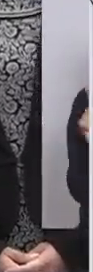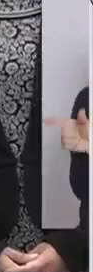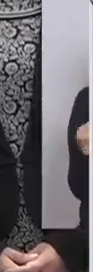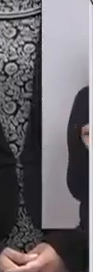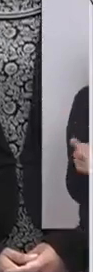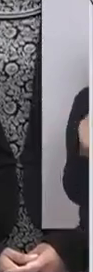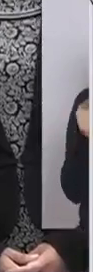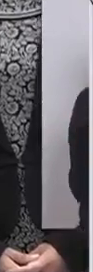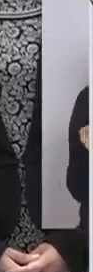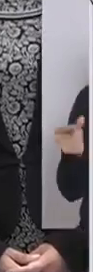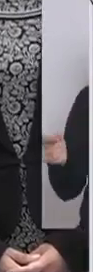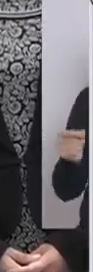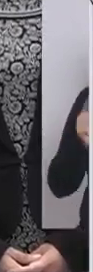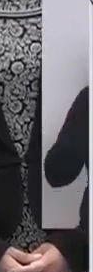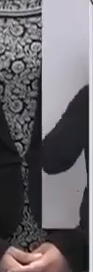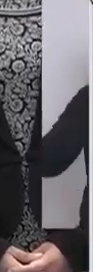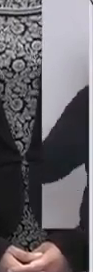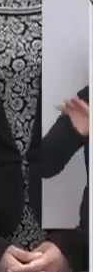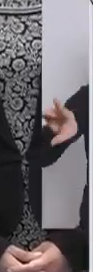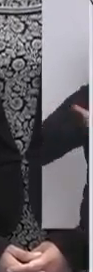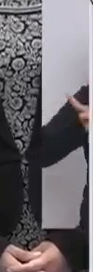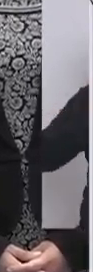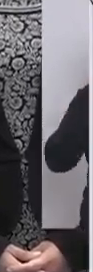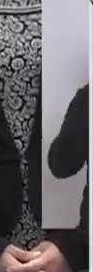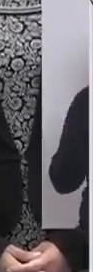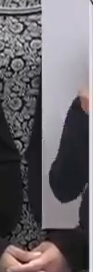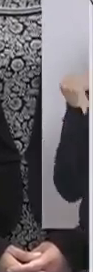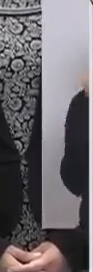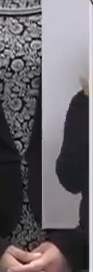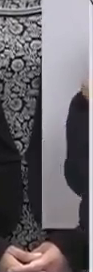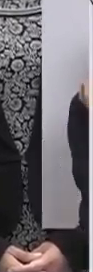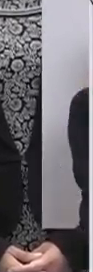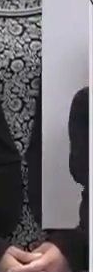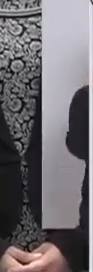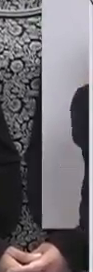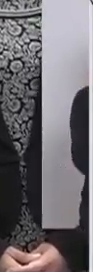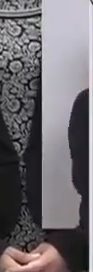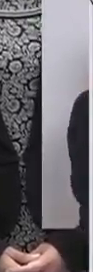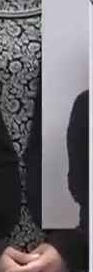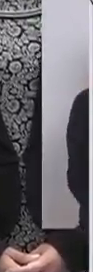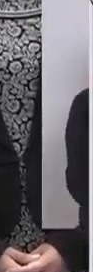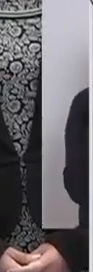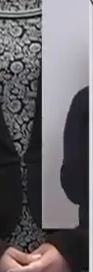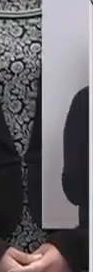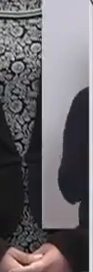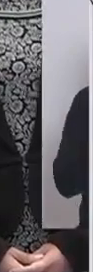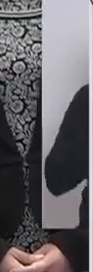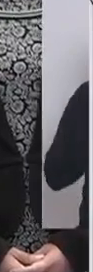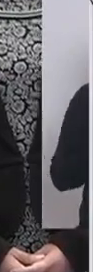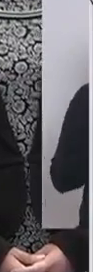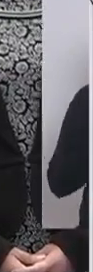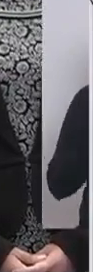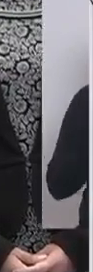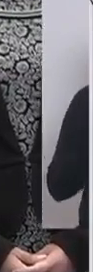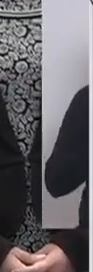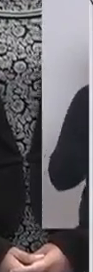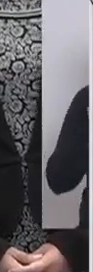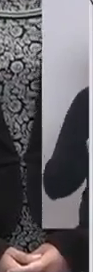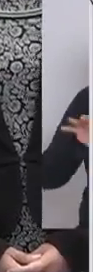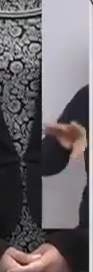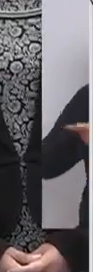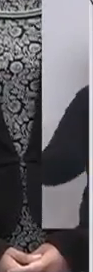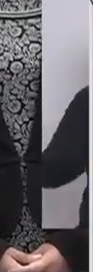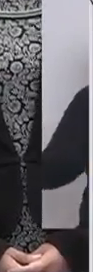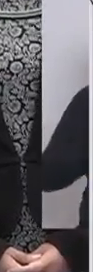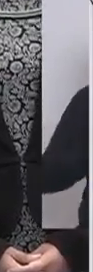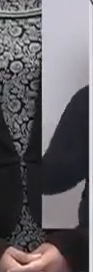Me sorprendió, pensé que el presidente se iba a referir a alguna cuestión más contingente, particularmente, como usted lo enfocó muy bien, Amaro, a propósito de la